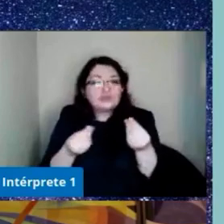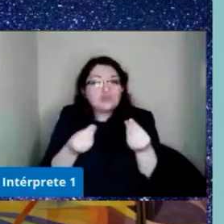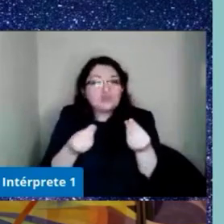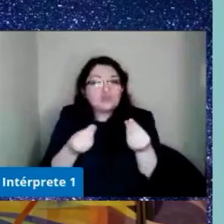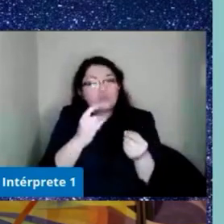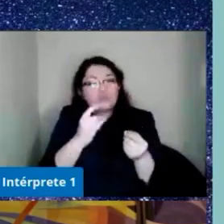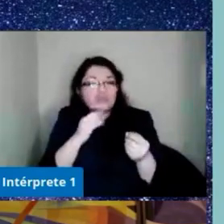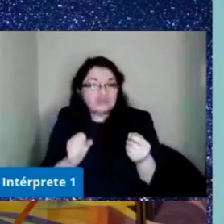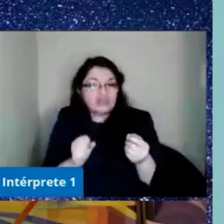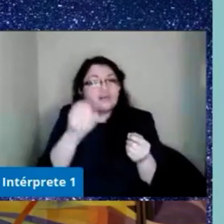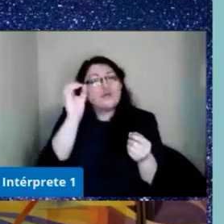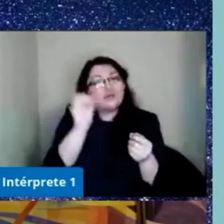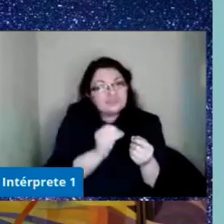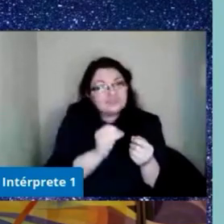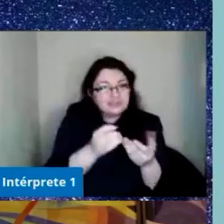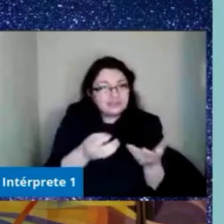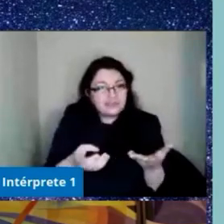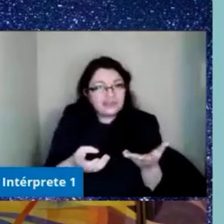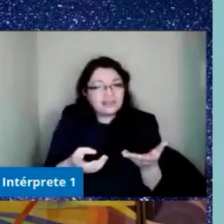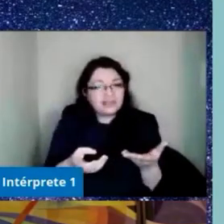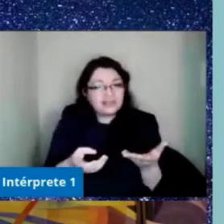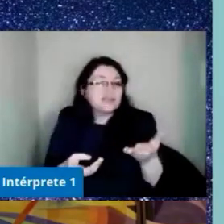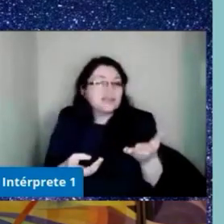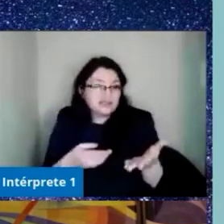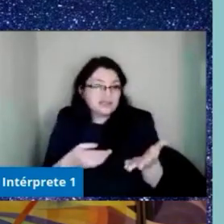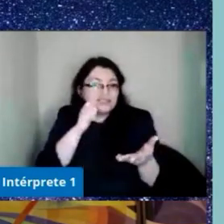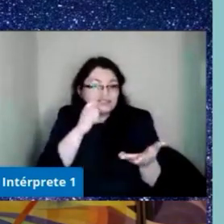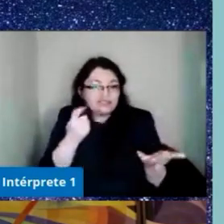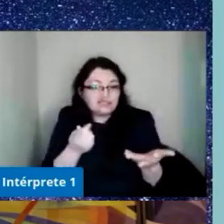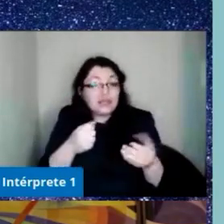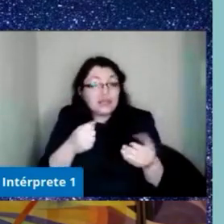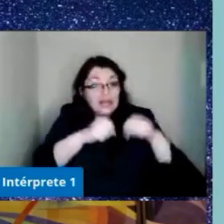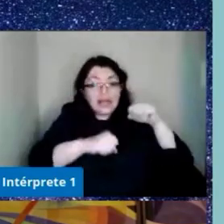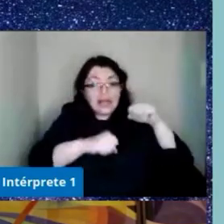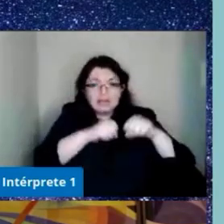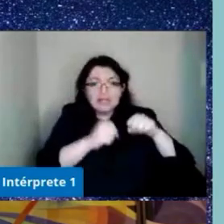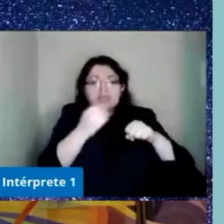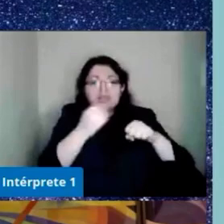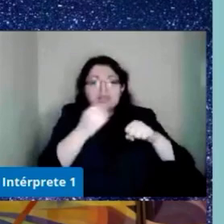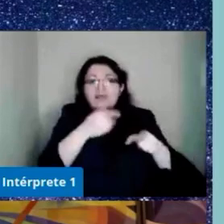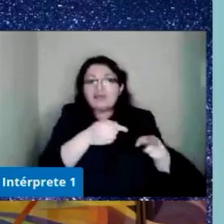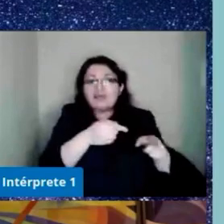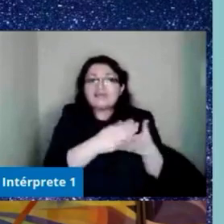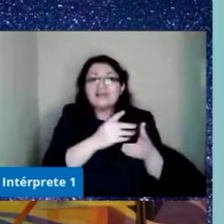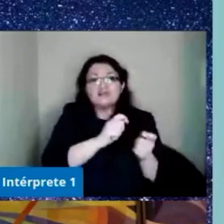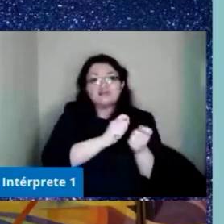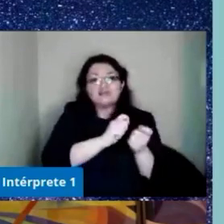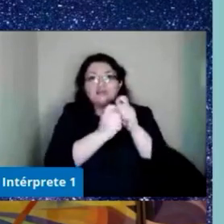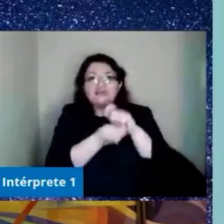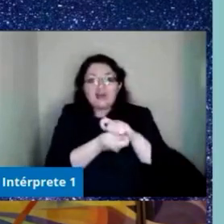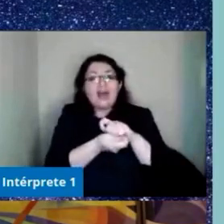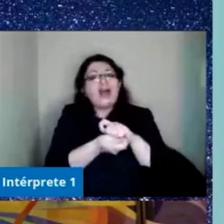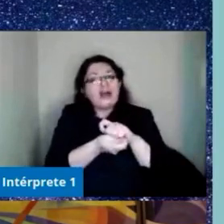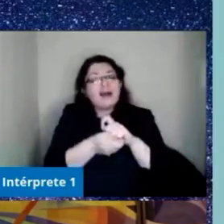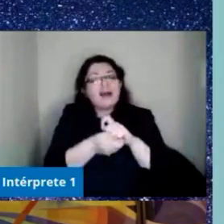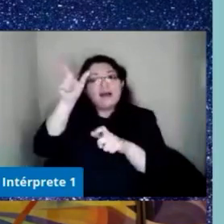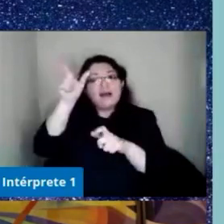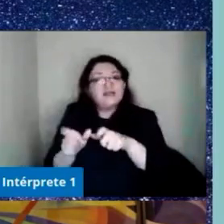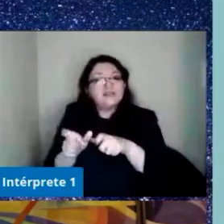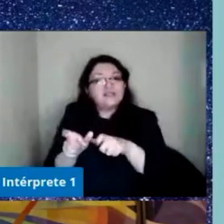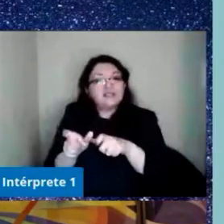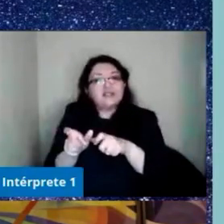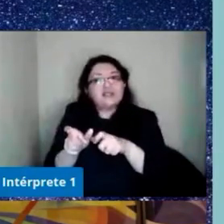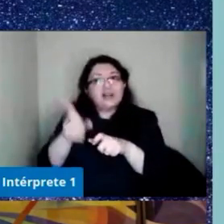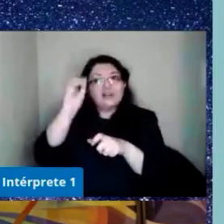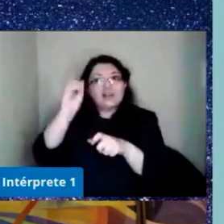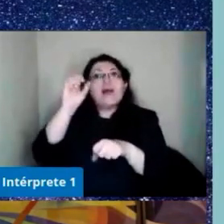que significa también que estas empresas se han tenido que adaptar a recibir personas con discapacidad y